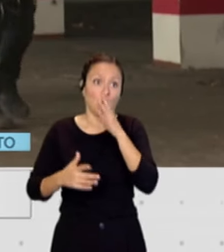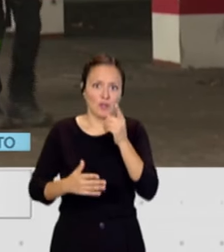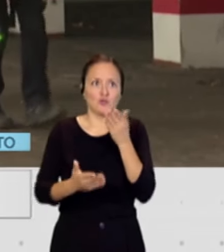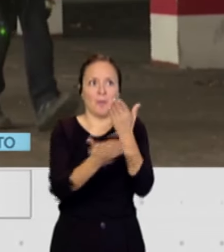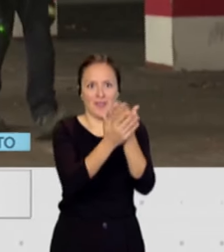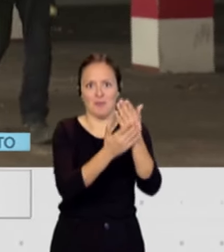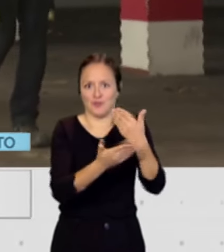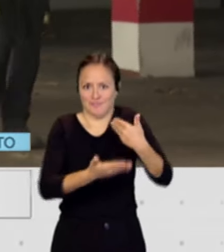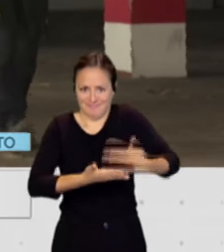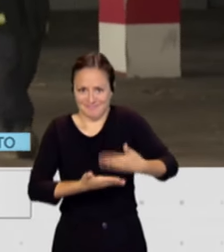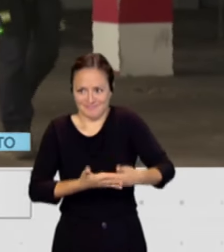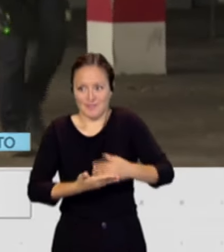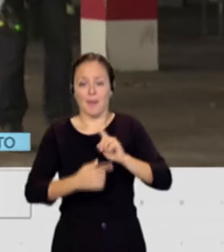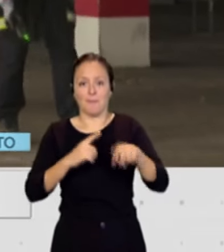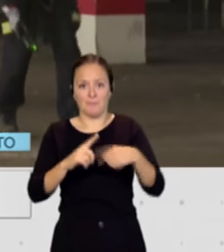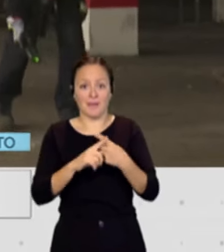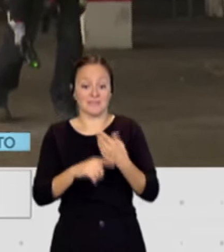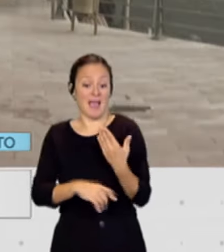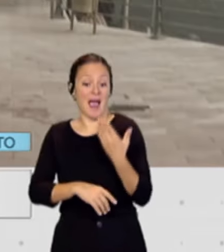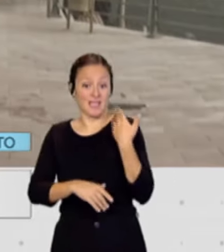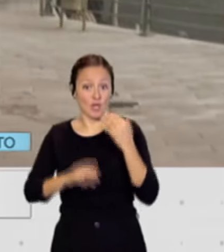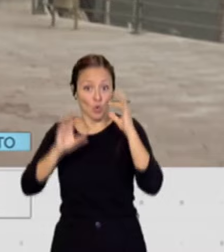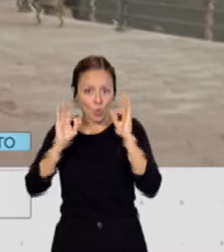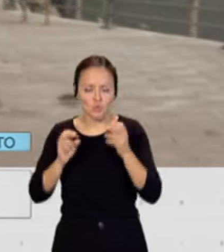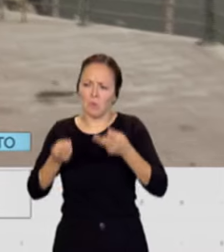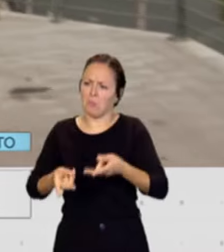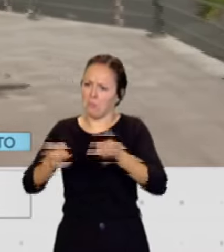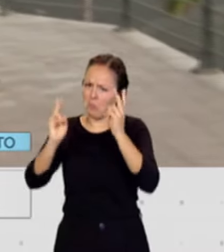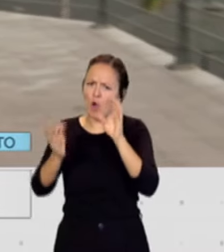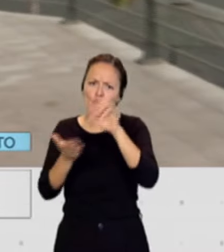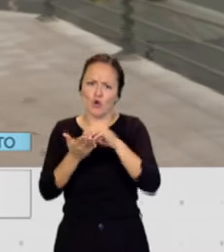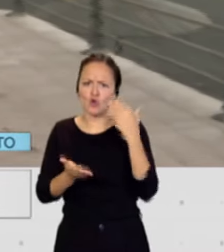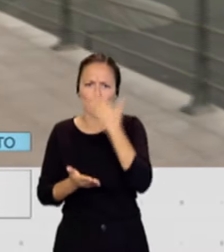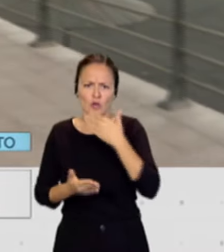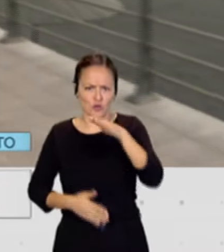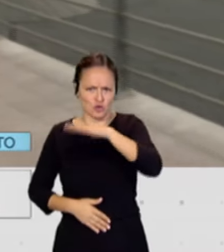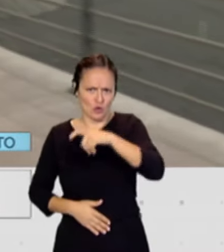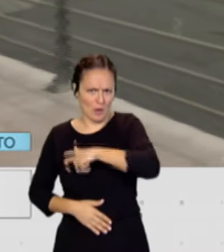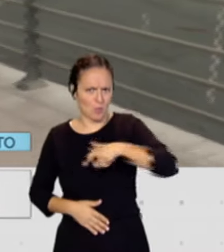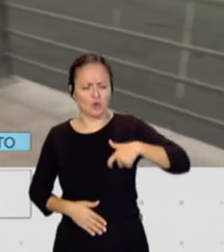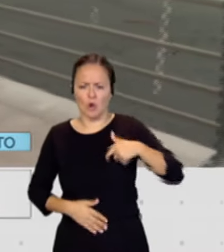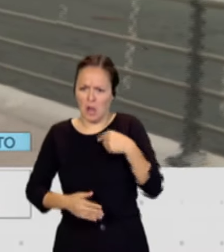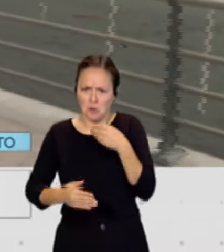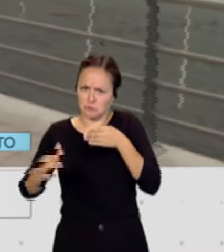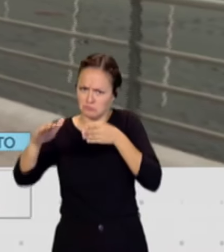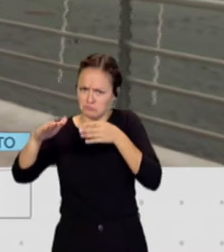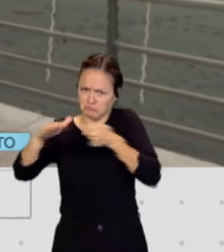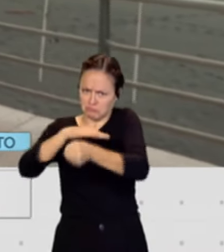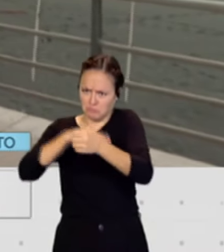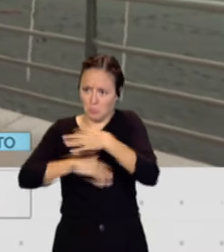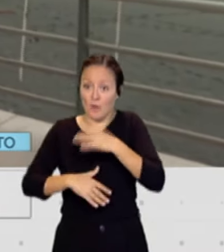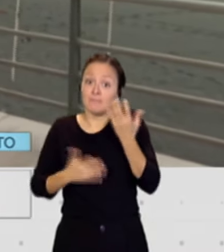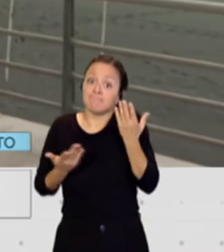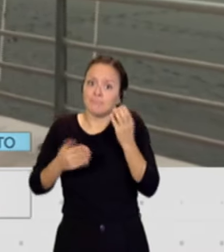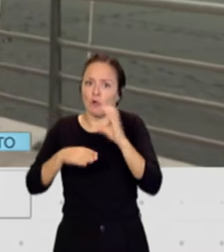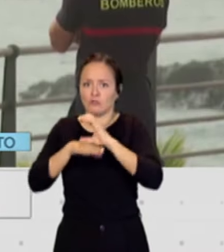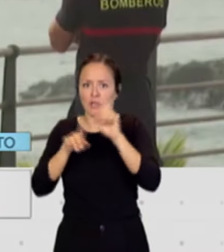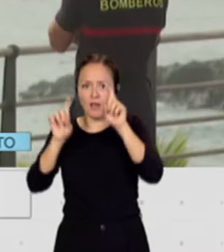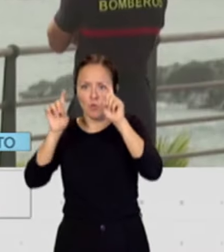efectivamente autorizamos ayer el el el uso ya del colegio de de puertoo tendrá que determinar la consejería de